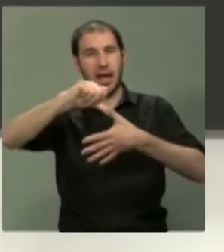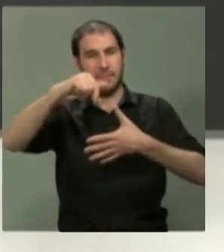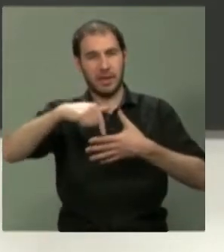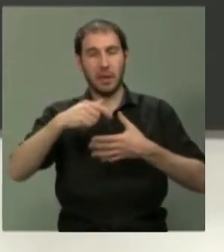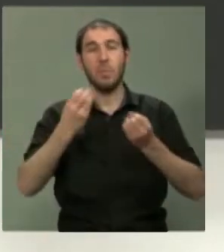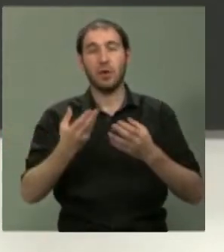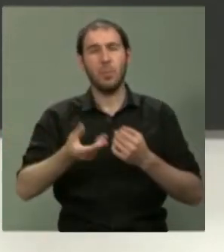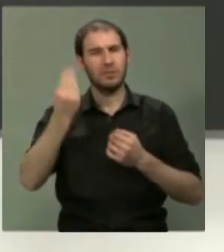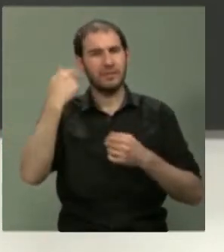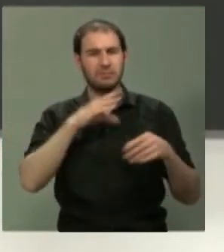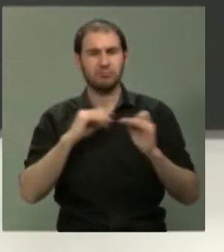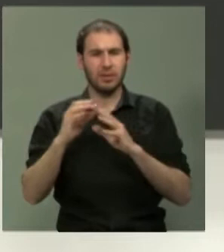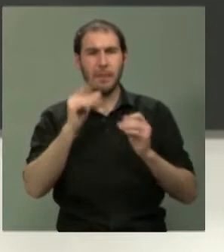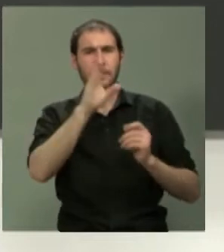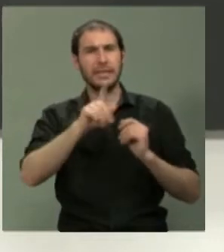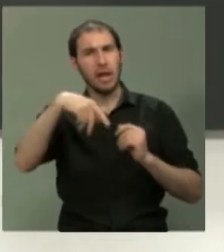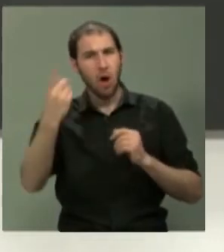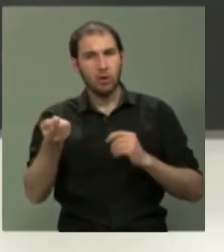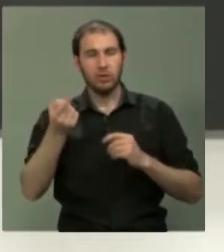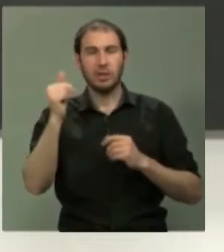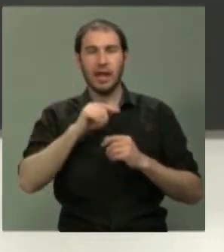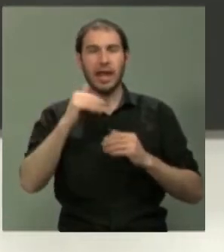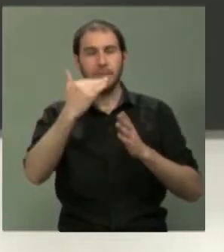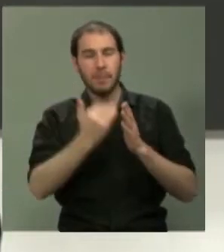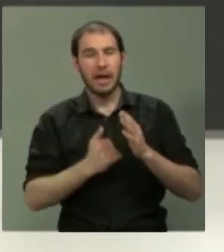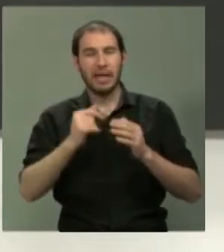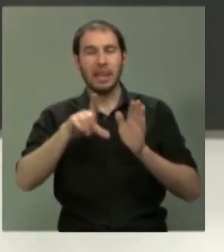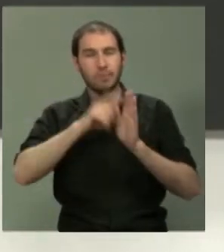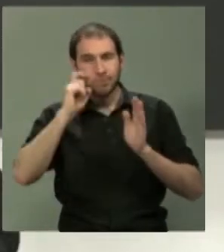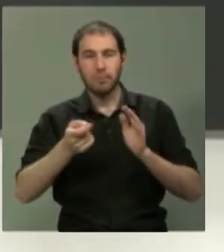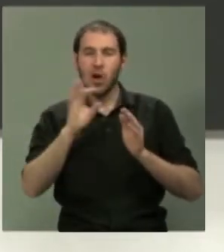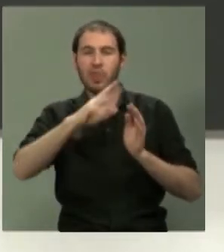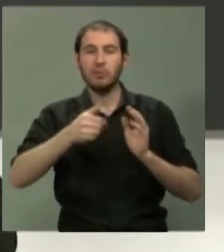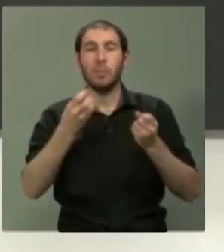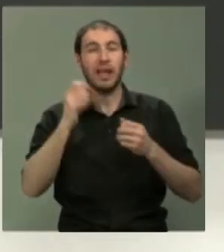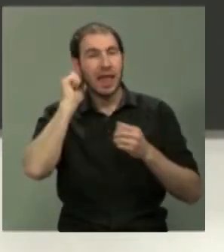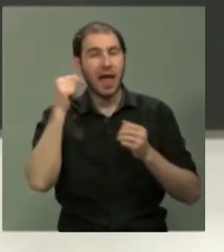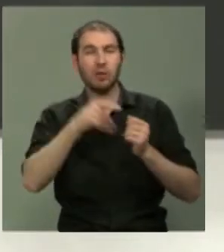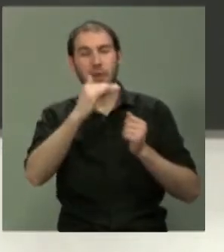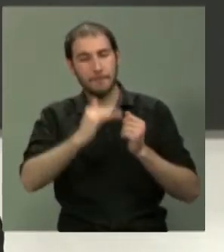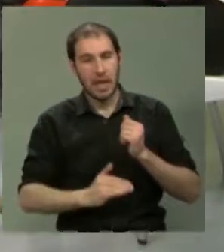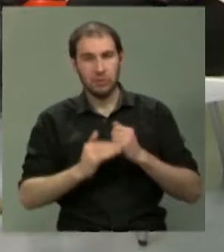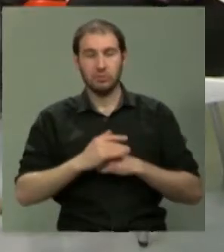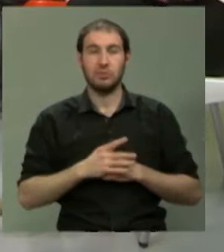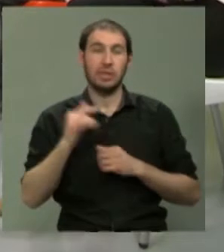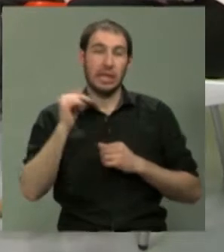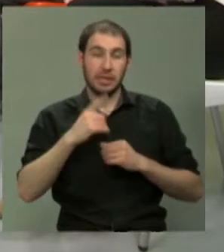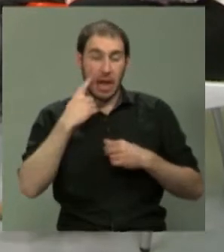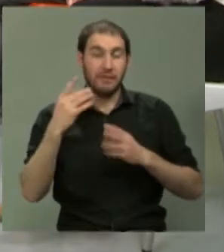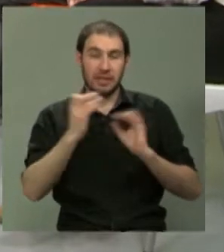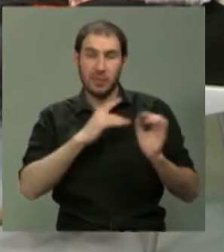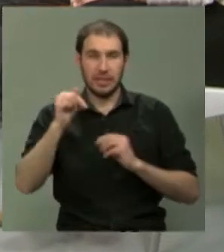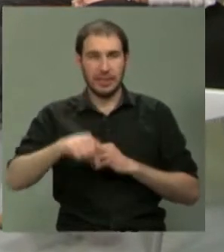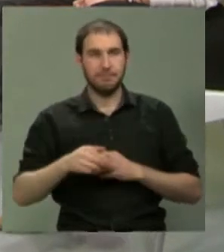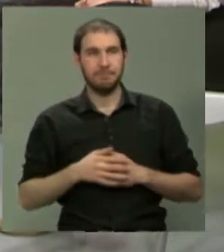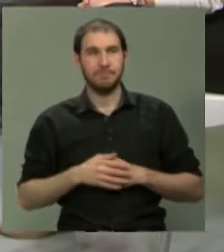porque muchas veces la discusión es, en otros países se bajó el tema de la inseguridad o la delincuencia porque se bajó la edad de imputabilidad. Eso vamos a discutir aquí